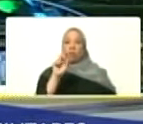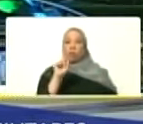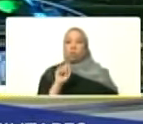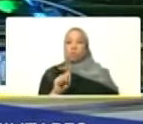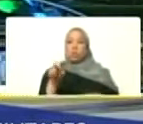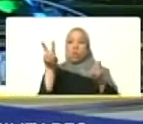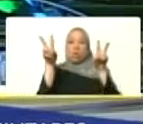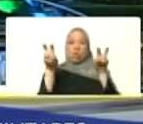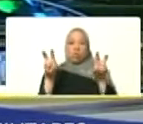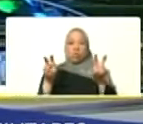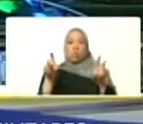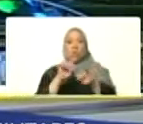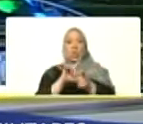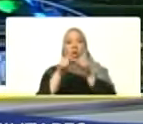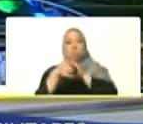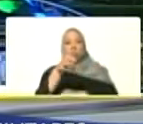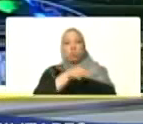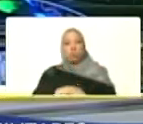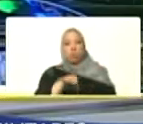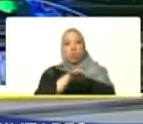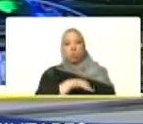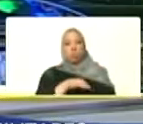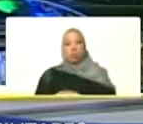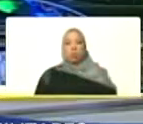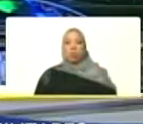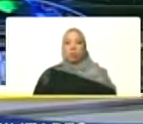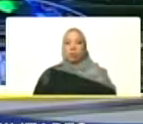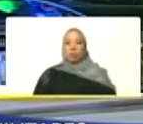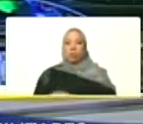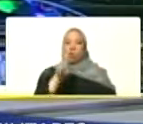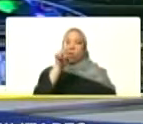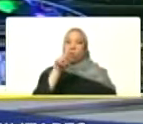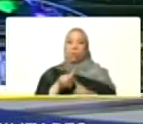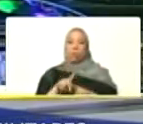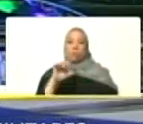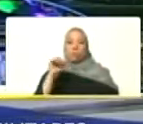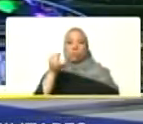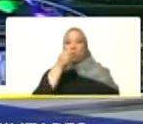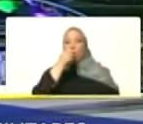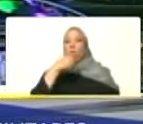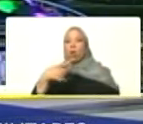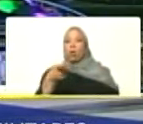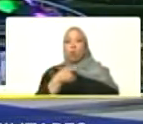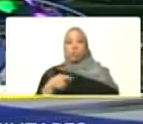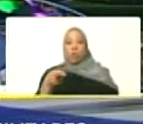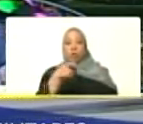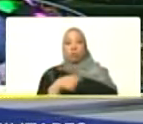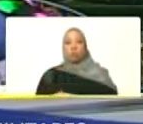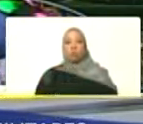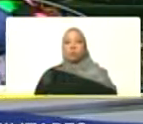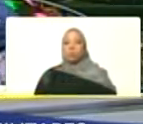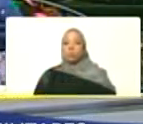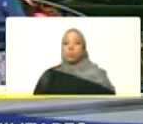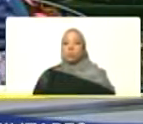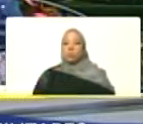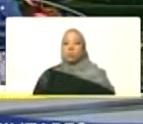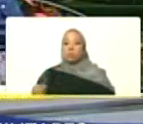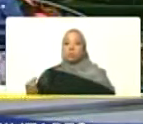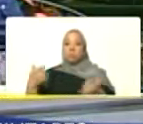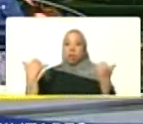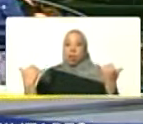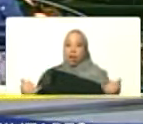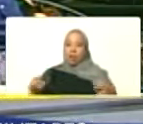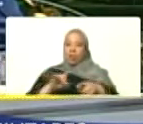la nueva época de transición al socialismo, con el 1x10 del buen gobierno y ahora con la bomba